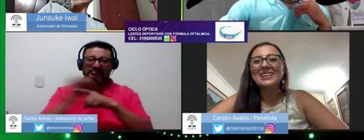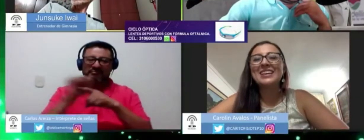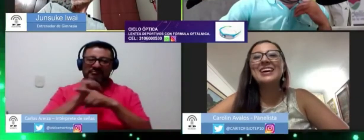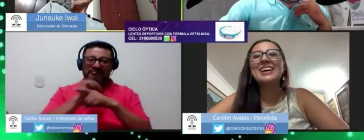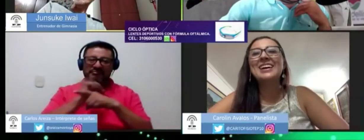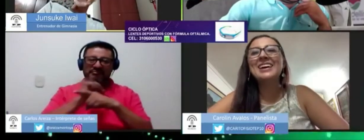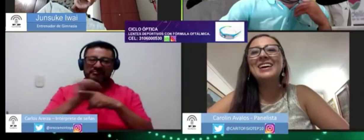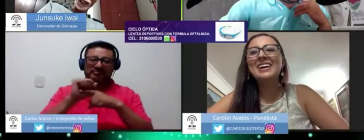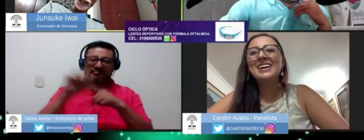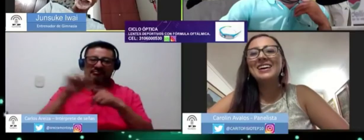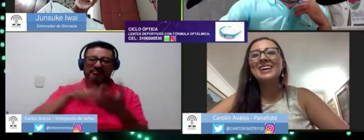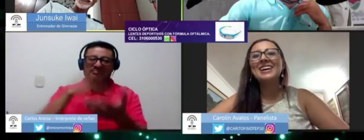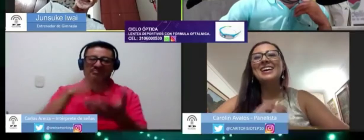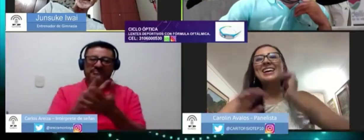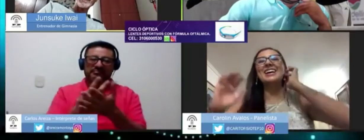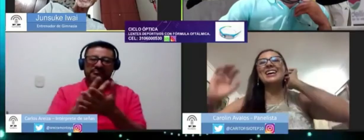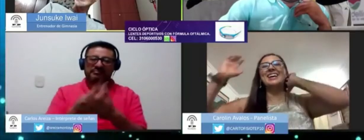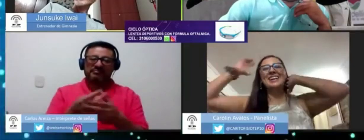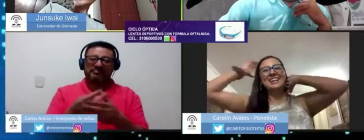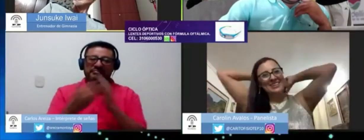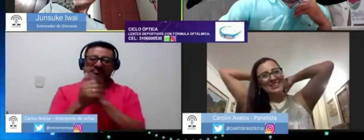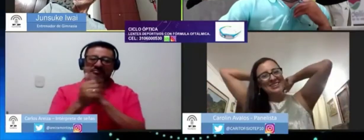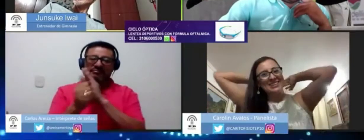sea, hobby.